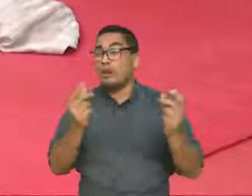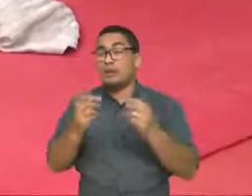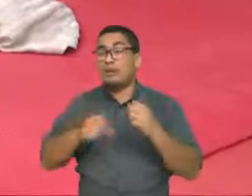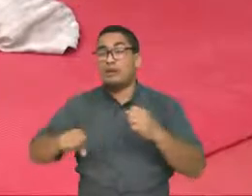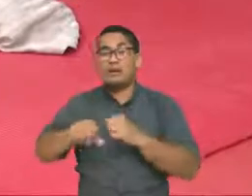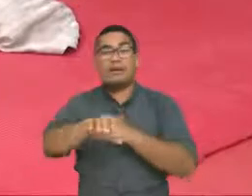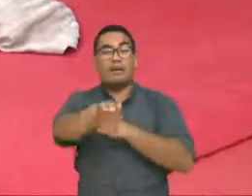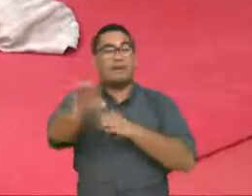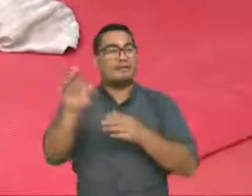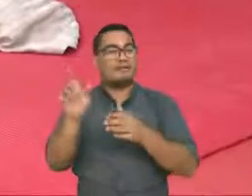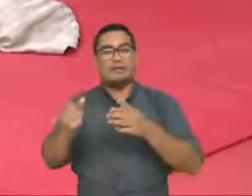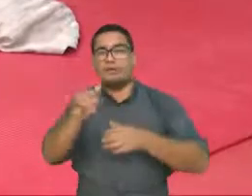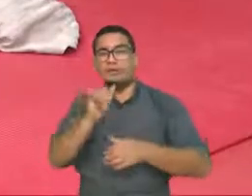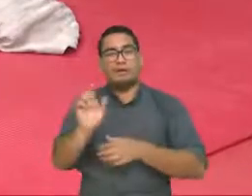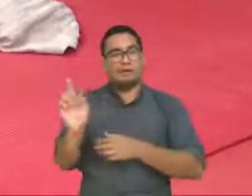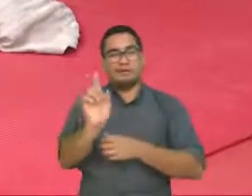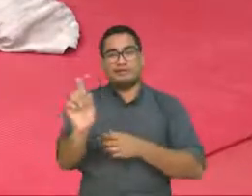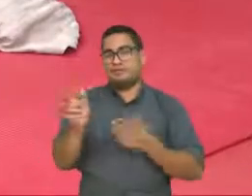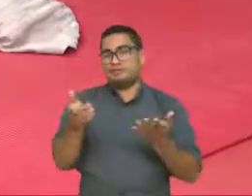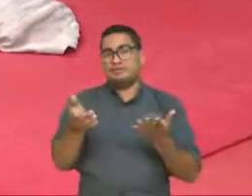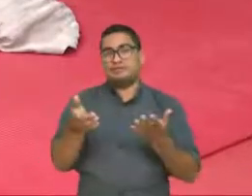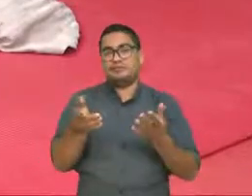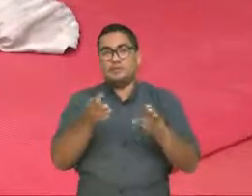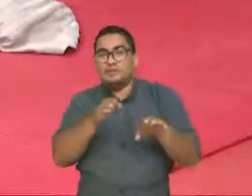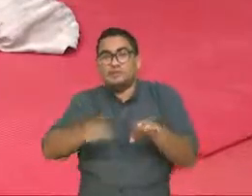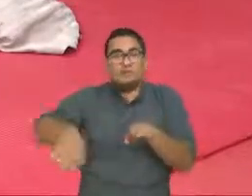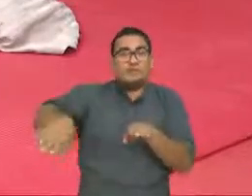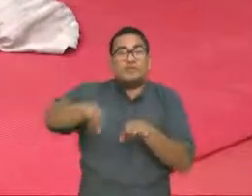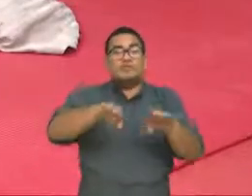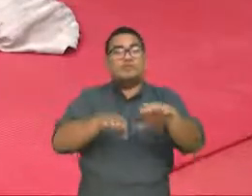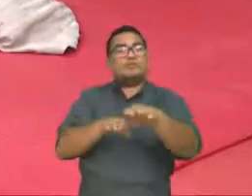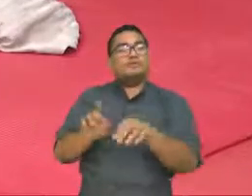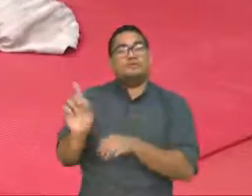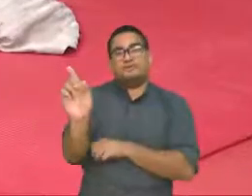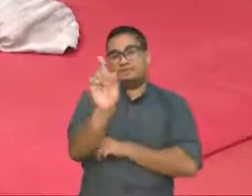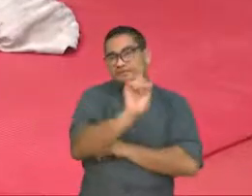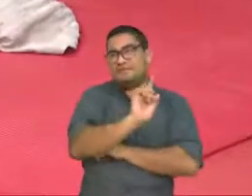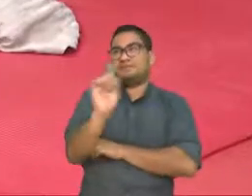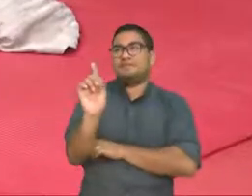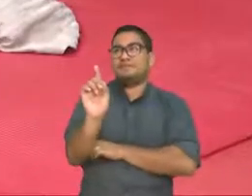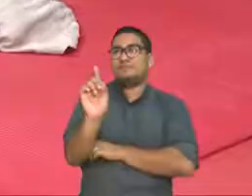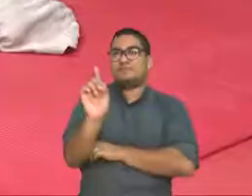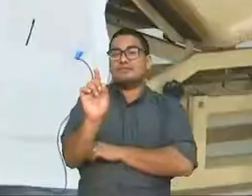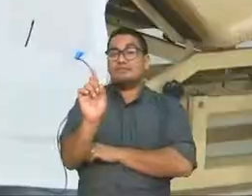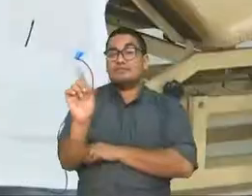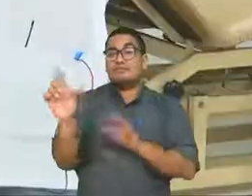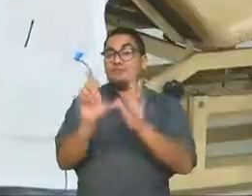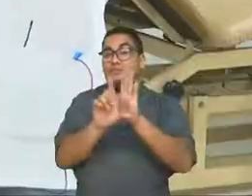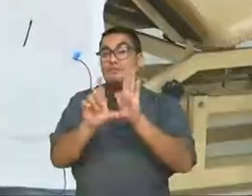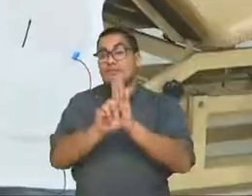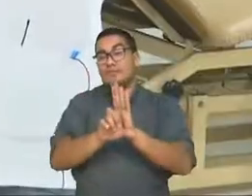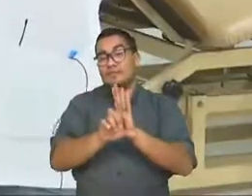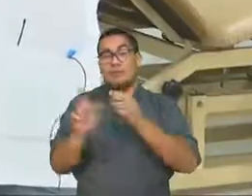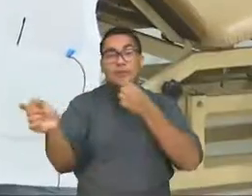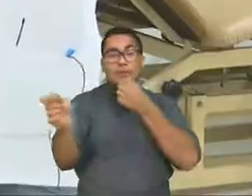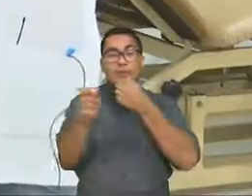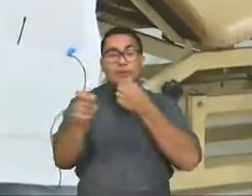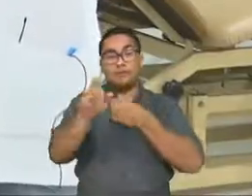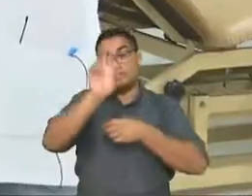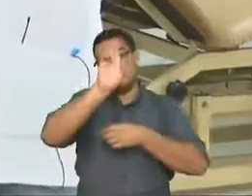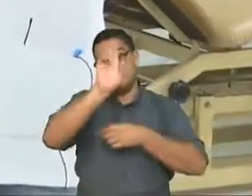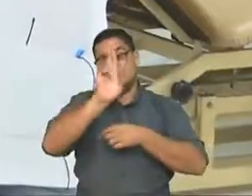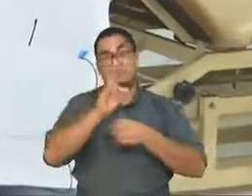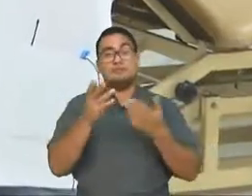alcohol, el invadir carril, todas esas infracciones que están dentro de la ley de tránsito.